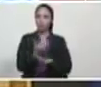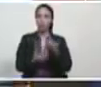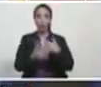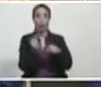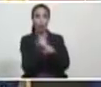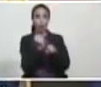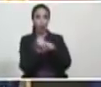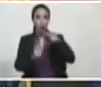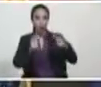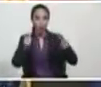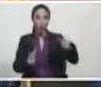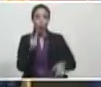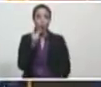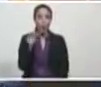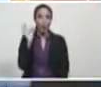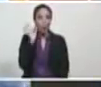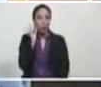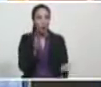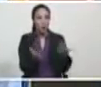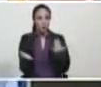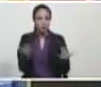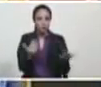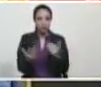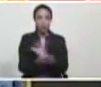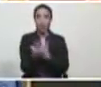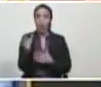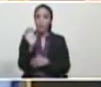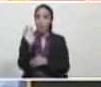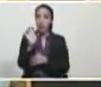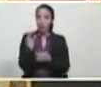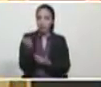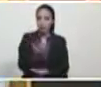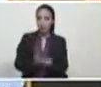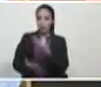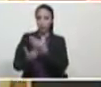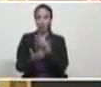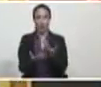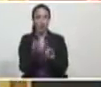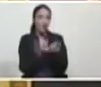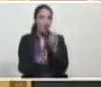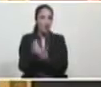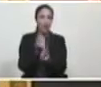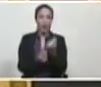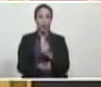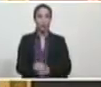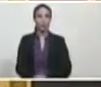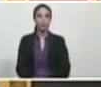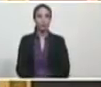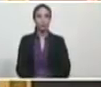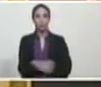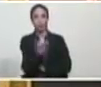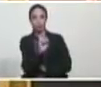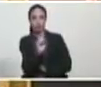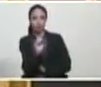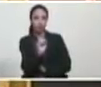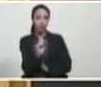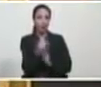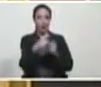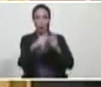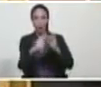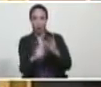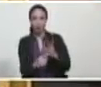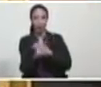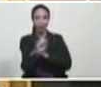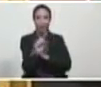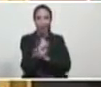obrera, los trabajadores, gana el país en formación de riqueza, en número de vehículos disponibles para